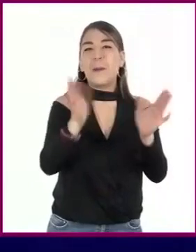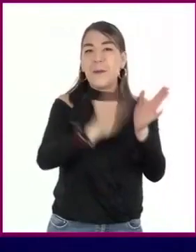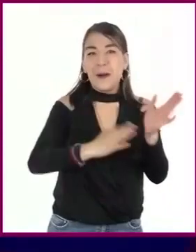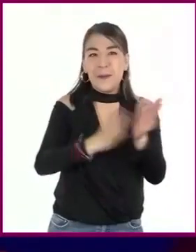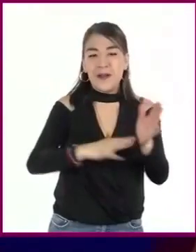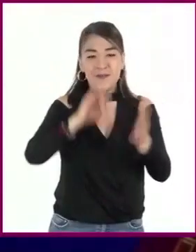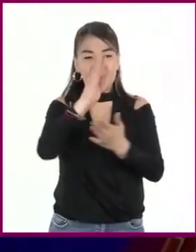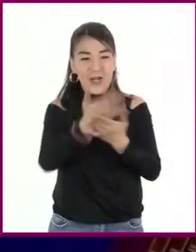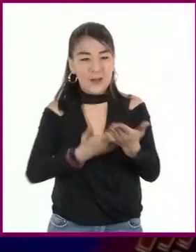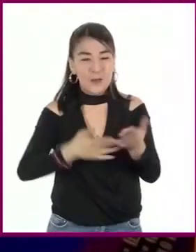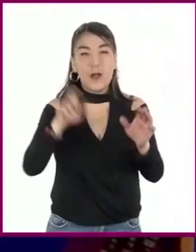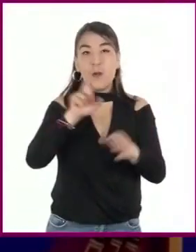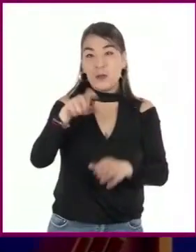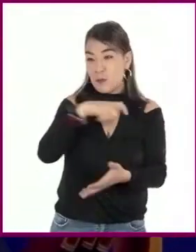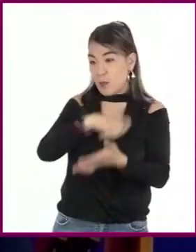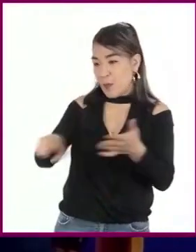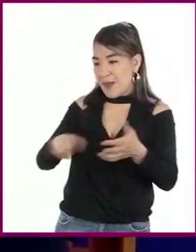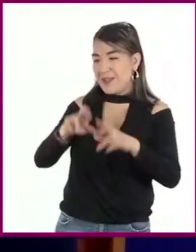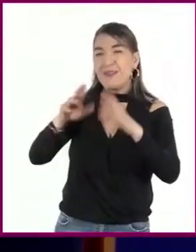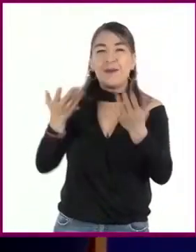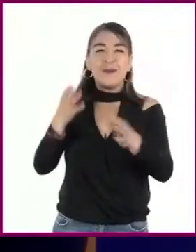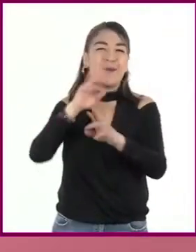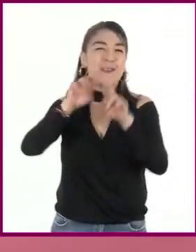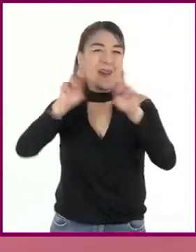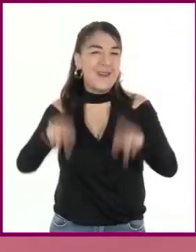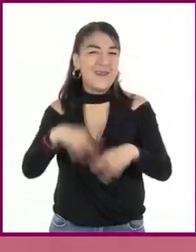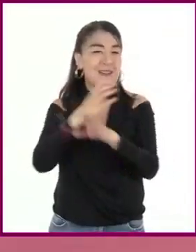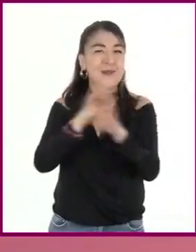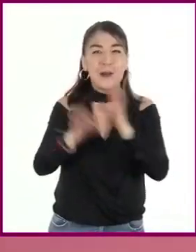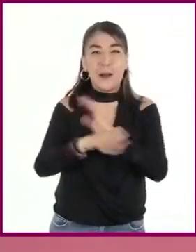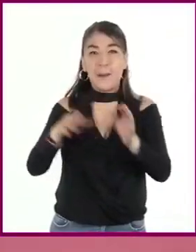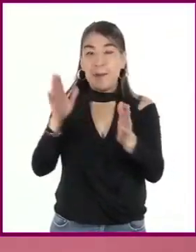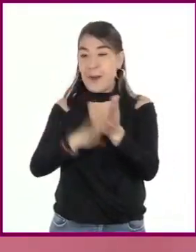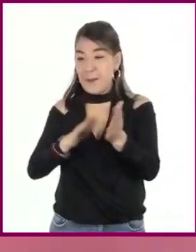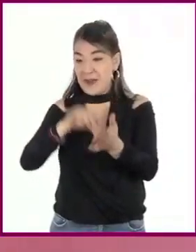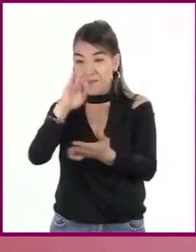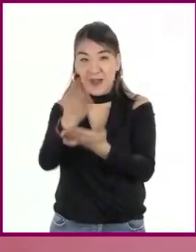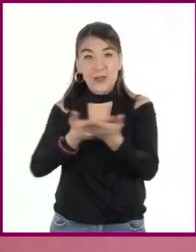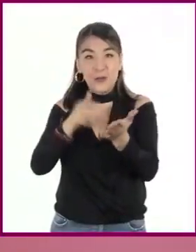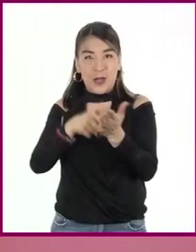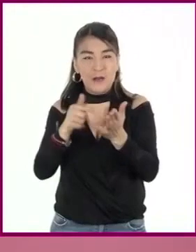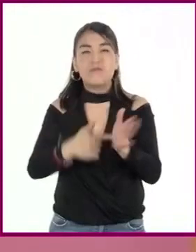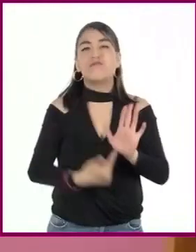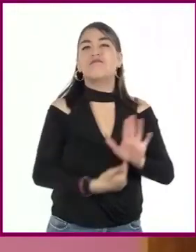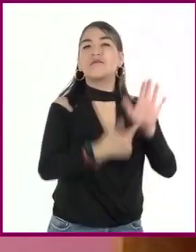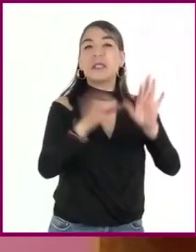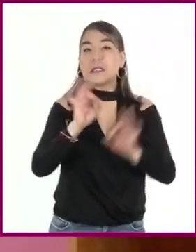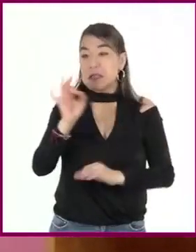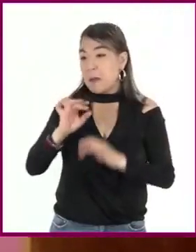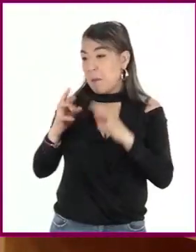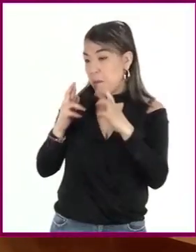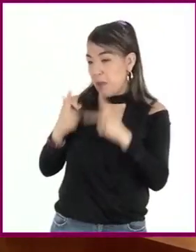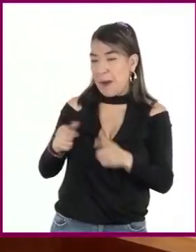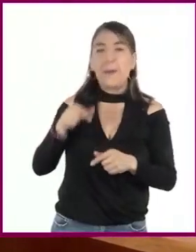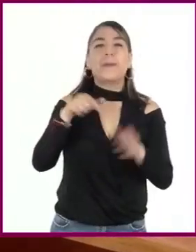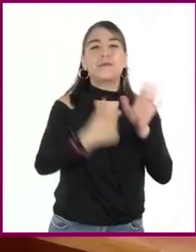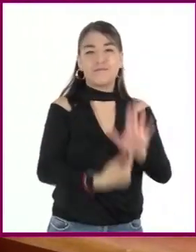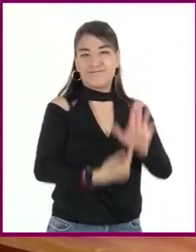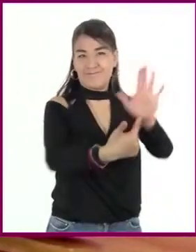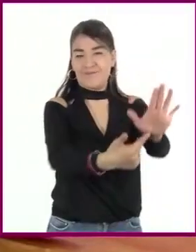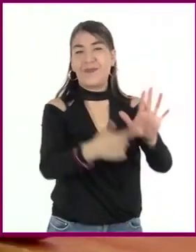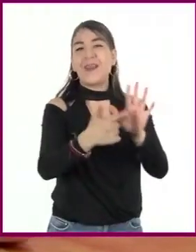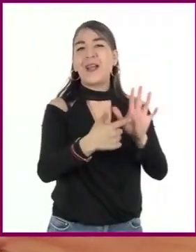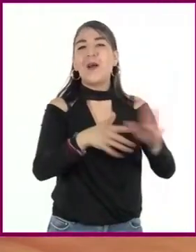mejor tener la factura porque papelito habla. Precisamente, tienes una prueba que te puedes tocar.